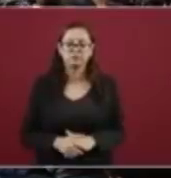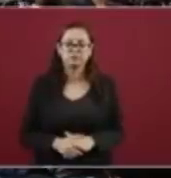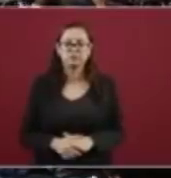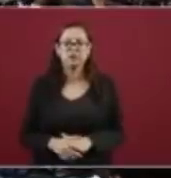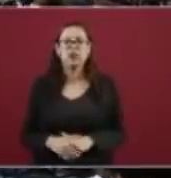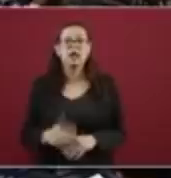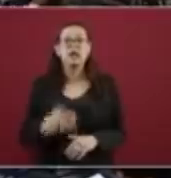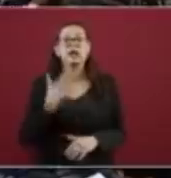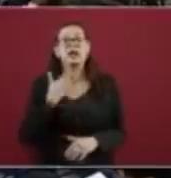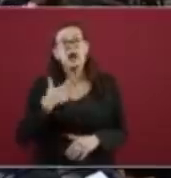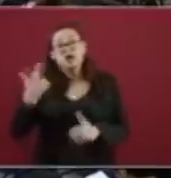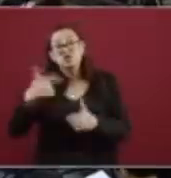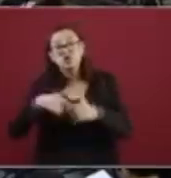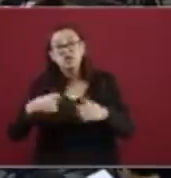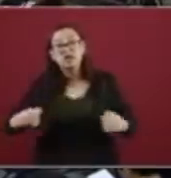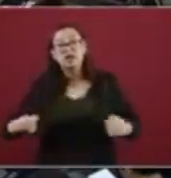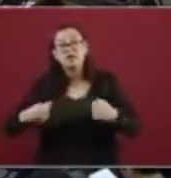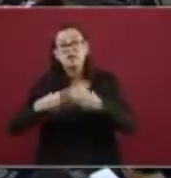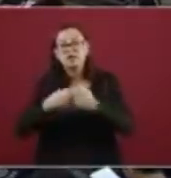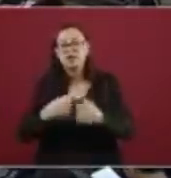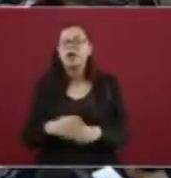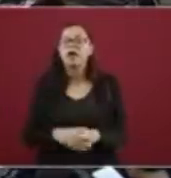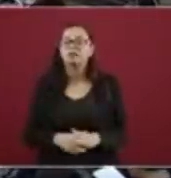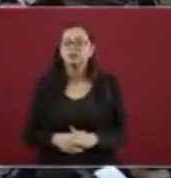presidente. El tema de la gasolina, tienes razón,